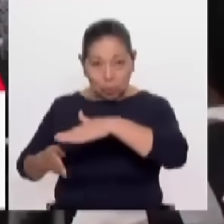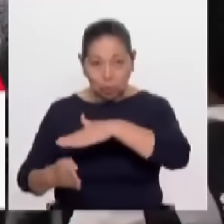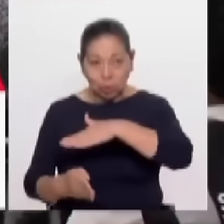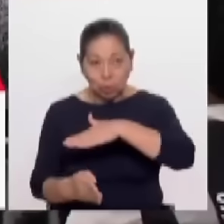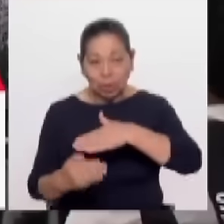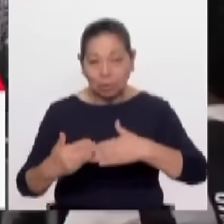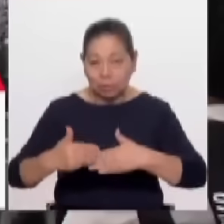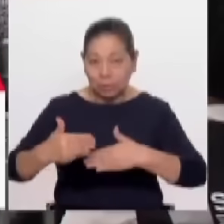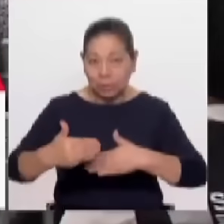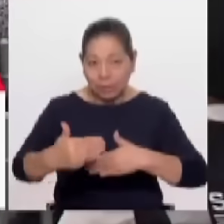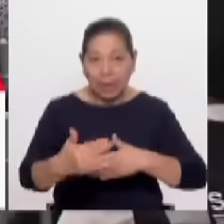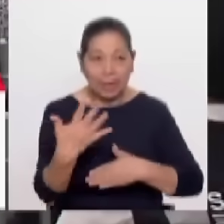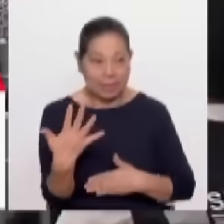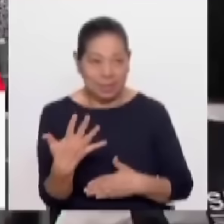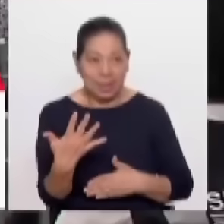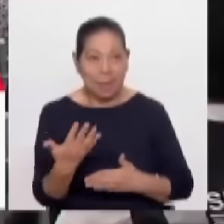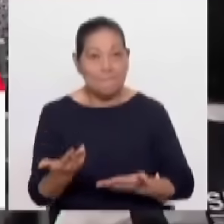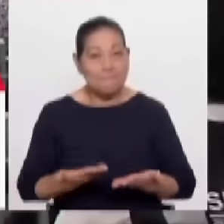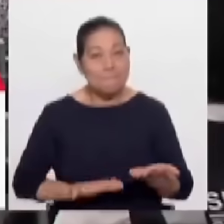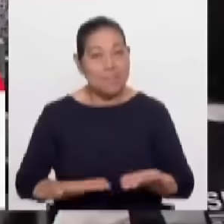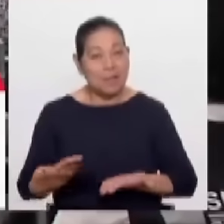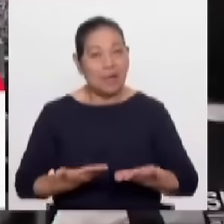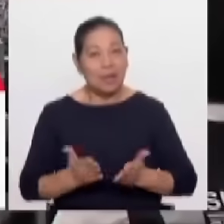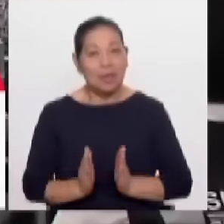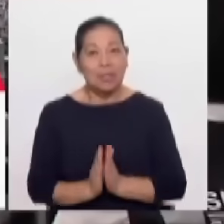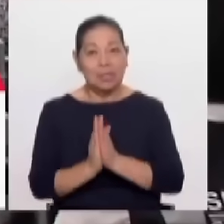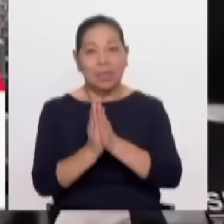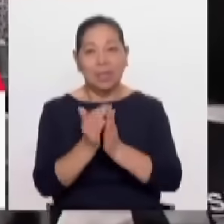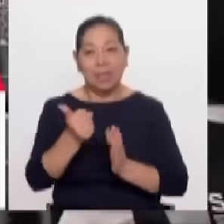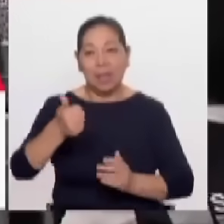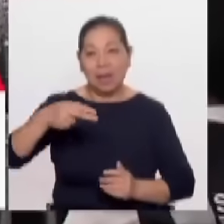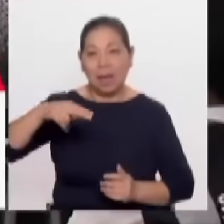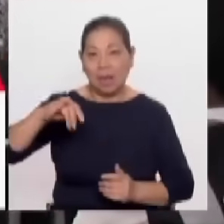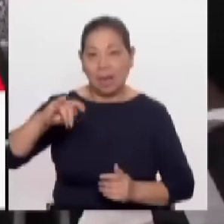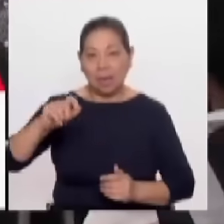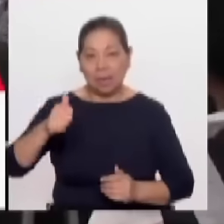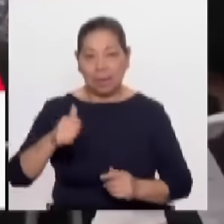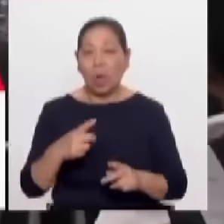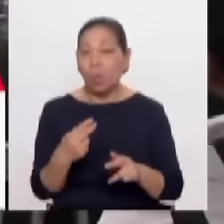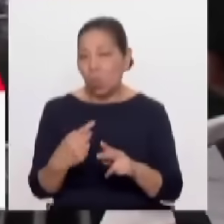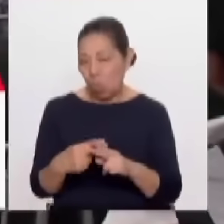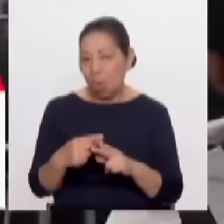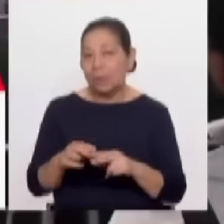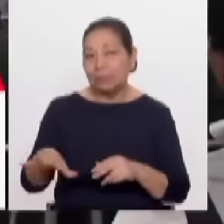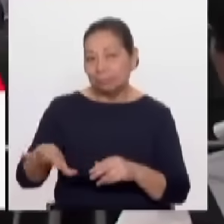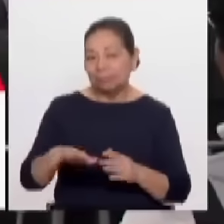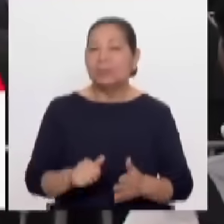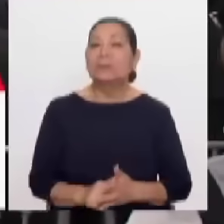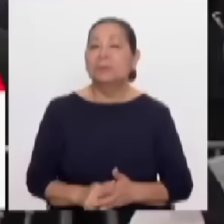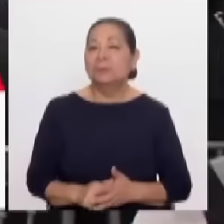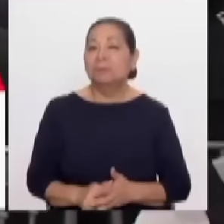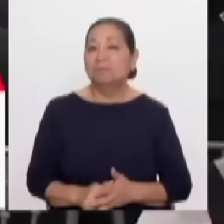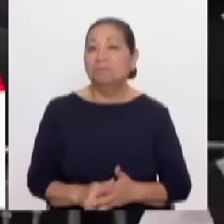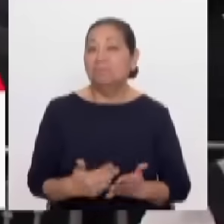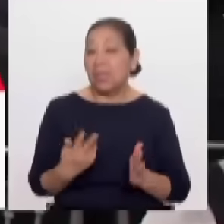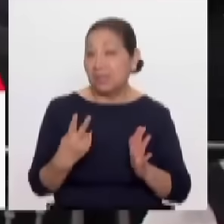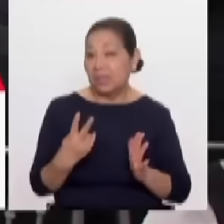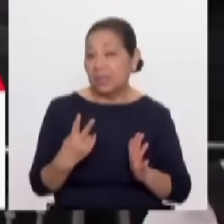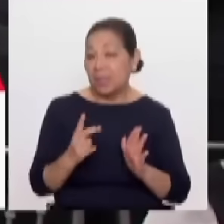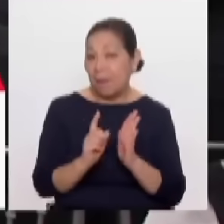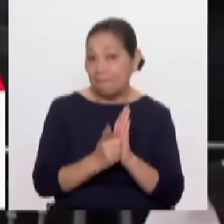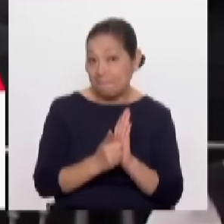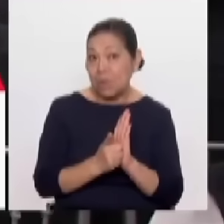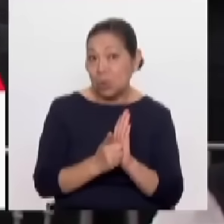la quinta estación ubicada en Mercado Santa Anita, cuya estación tiene el mismo nombre. Al menos 7